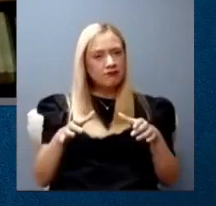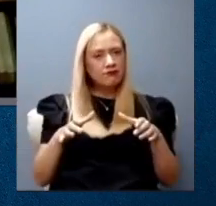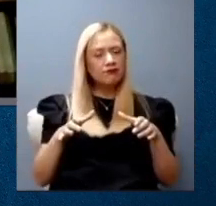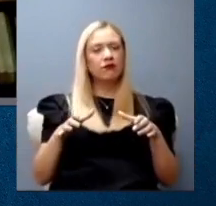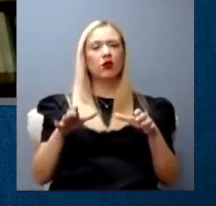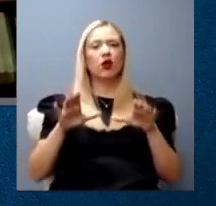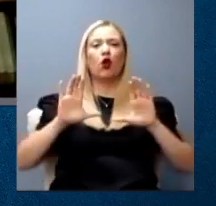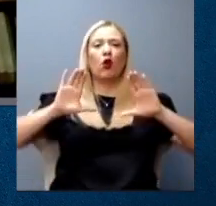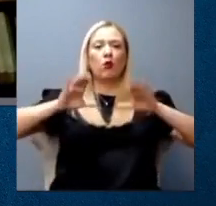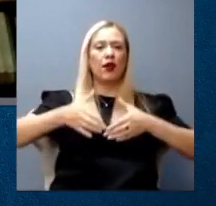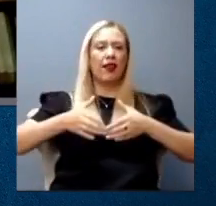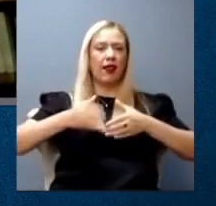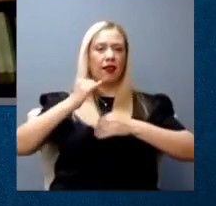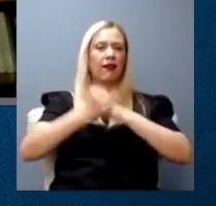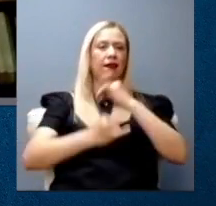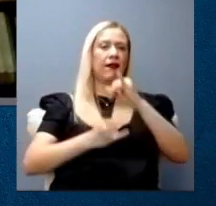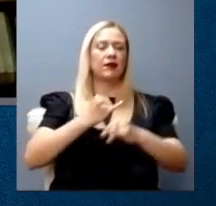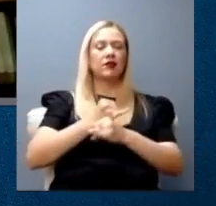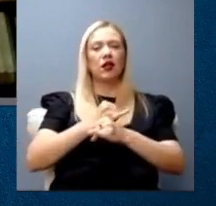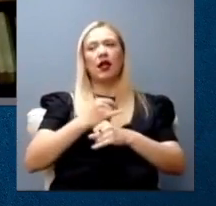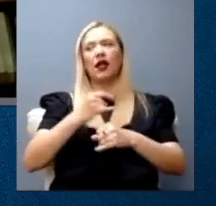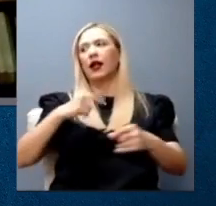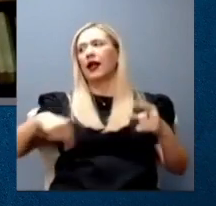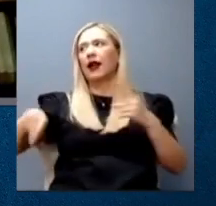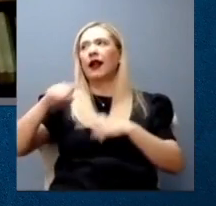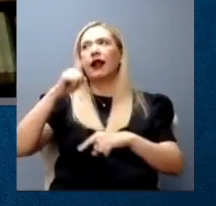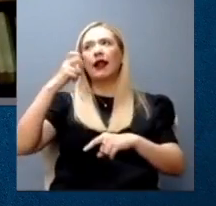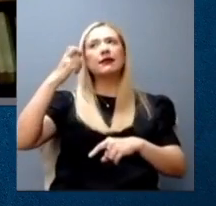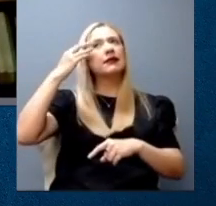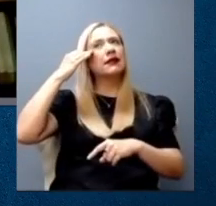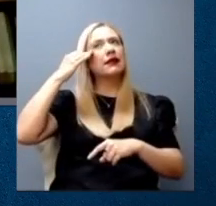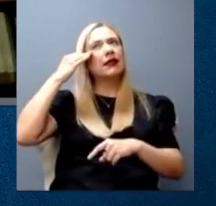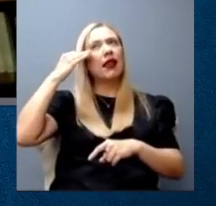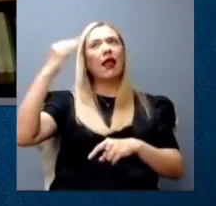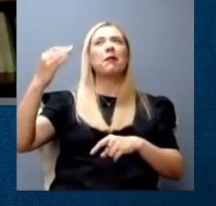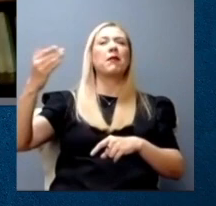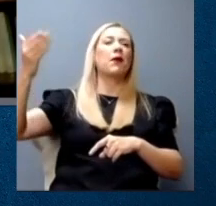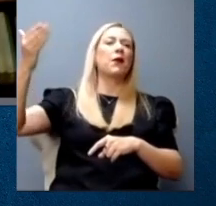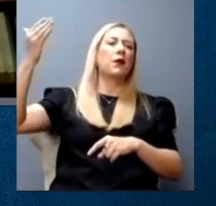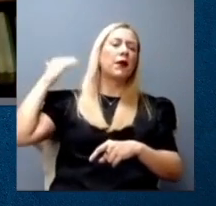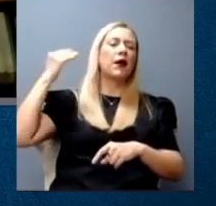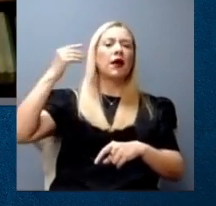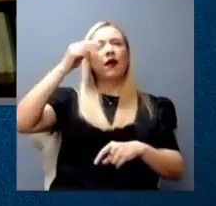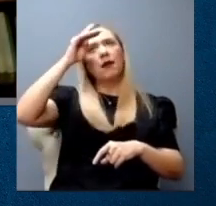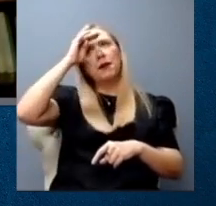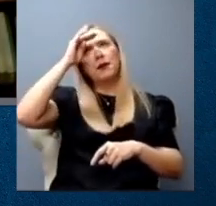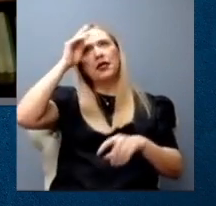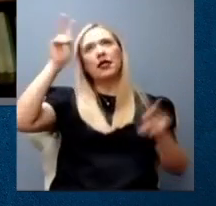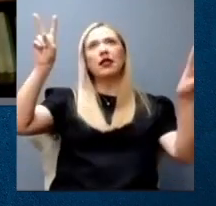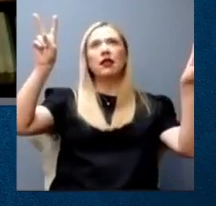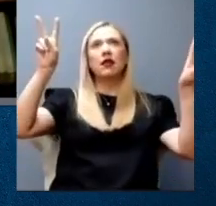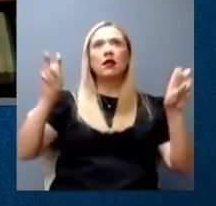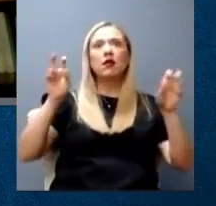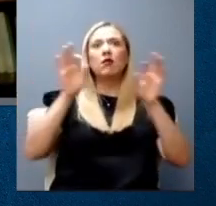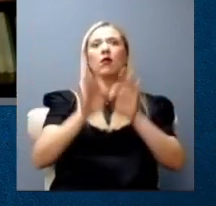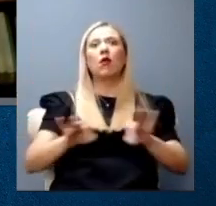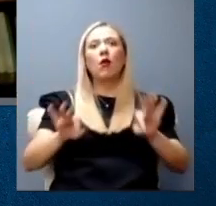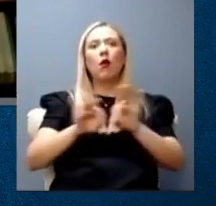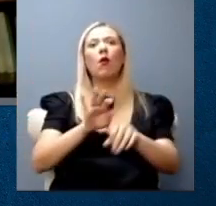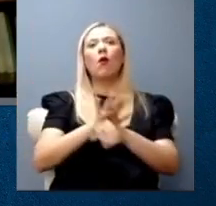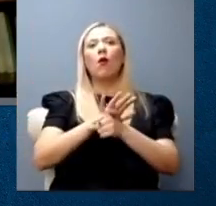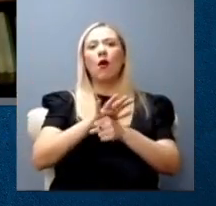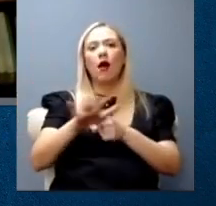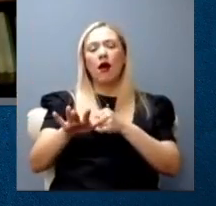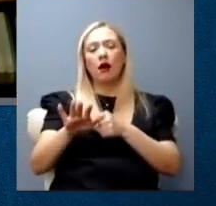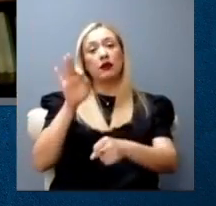internacional en aquel momento, pues los temas más relevantes desde el ángulo de los derechos humanos eran, en primer lugar, la